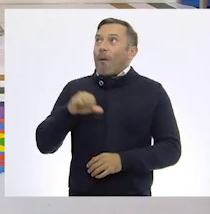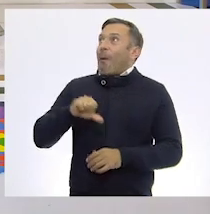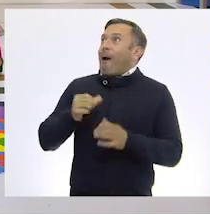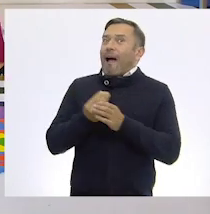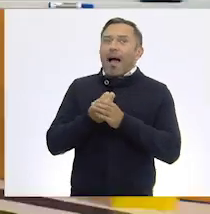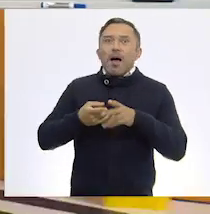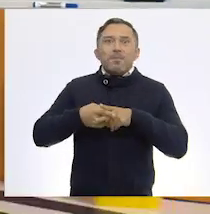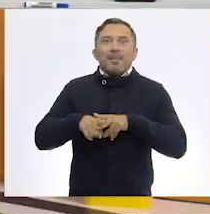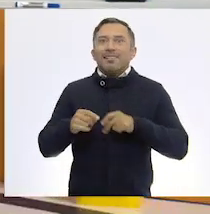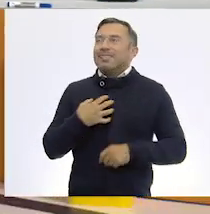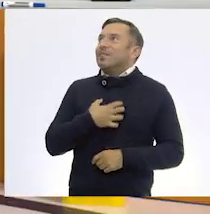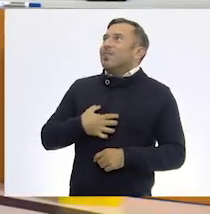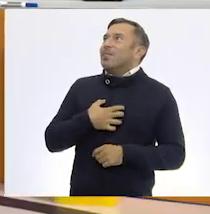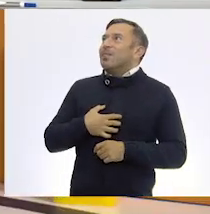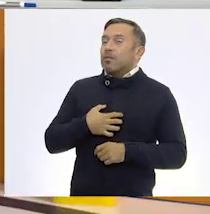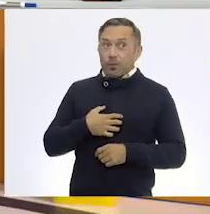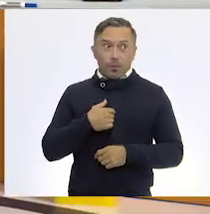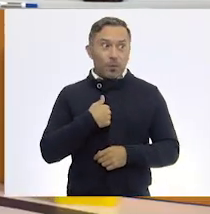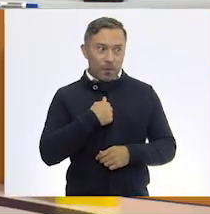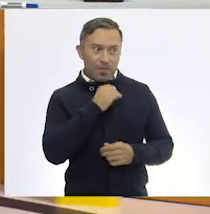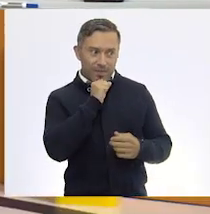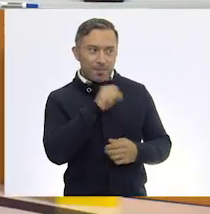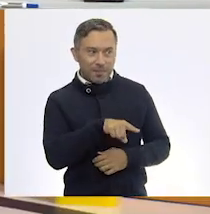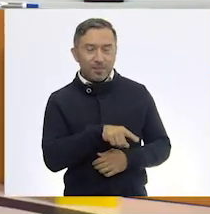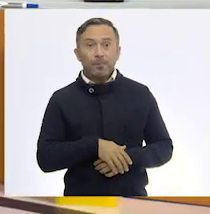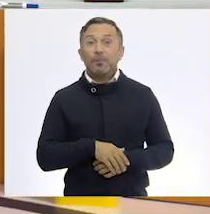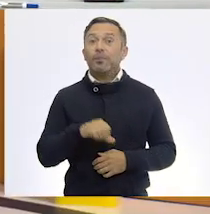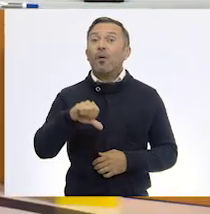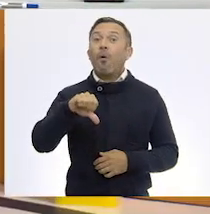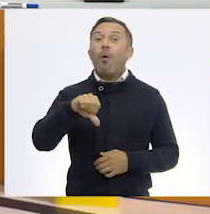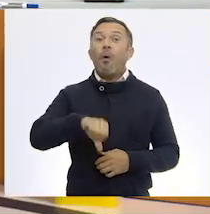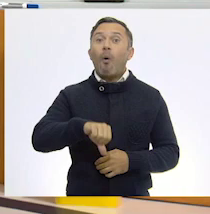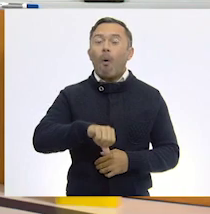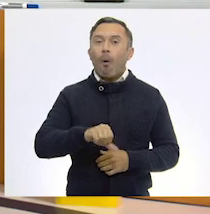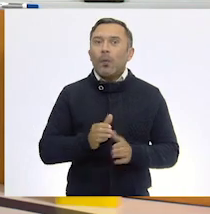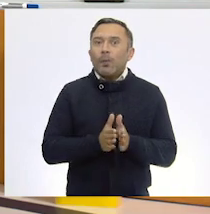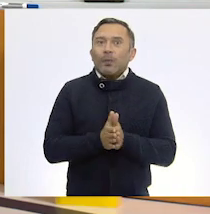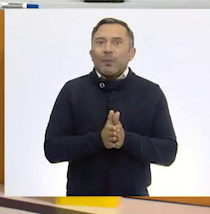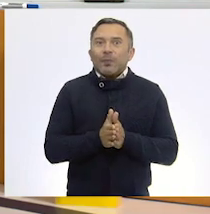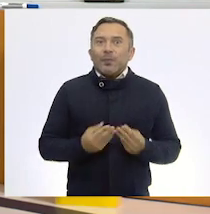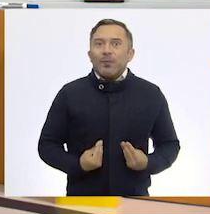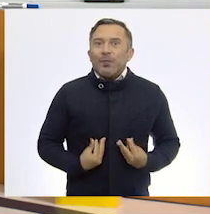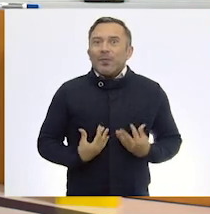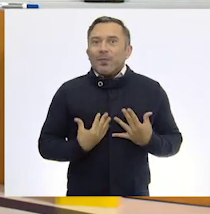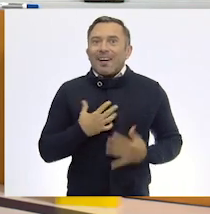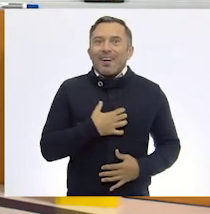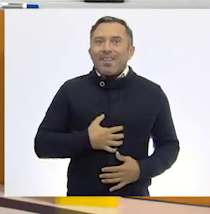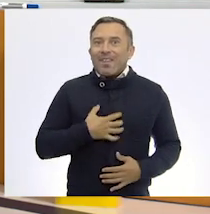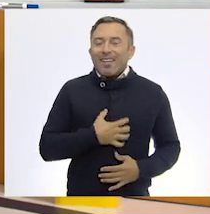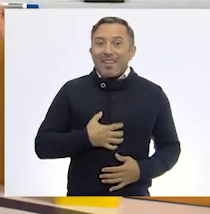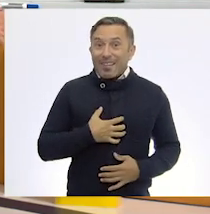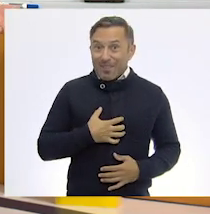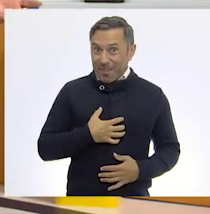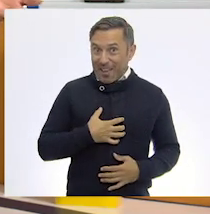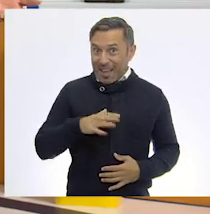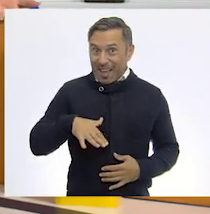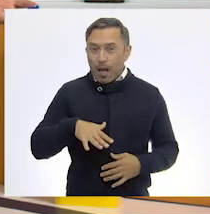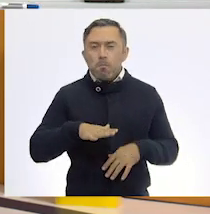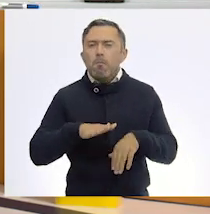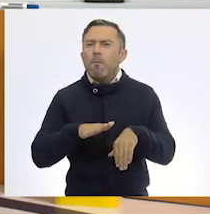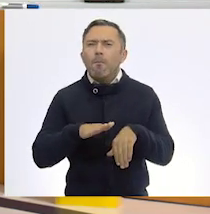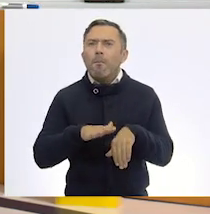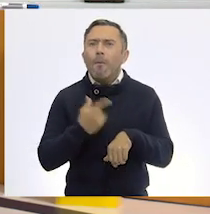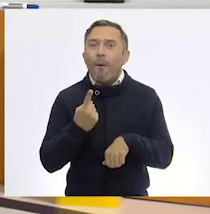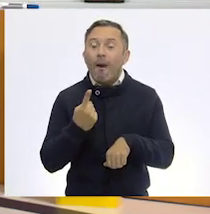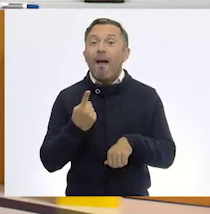bien. Muy bien. Pues el día de hoy estamos muy emocionados, como lo comentaron ustedes en la primera parte, porque estamos